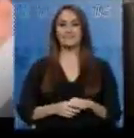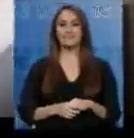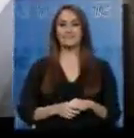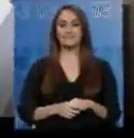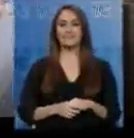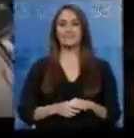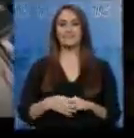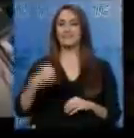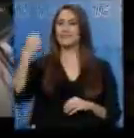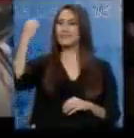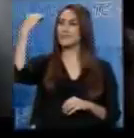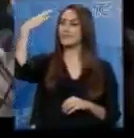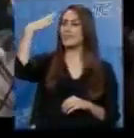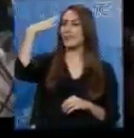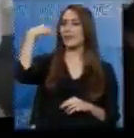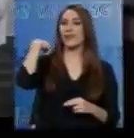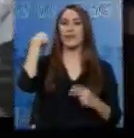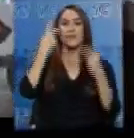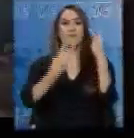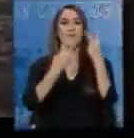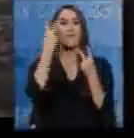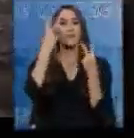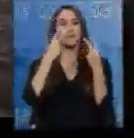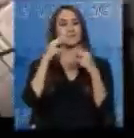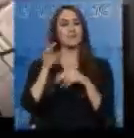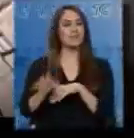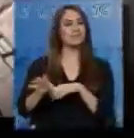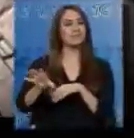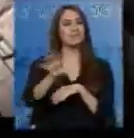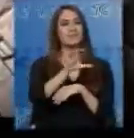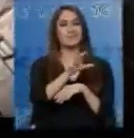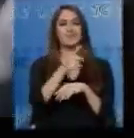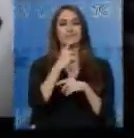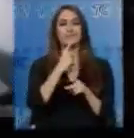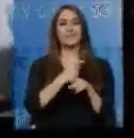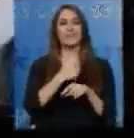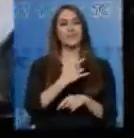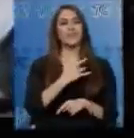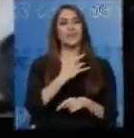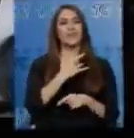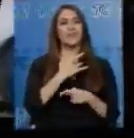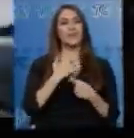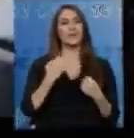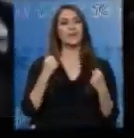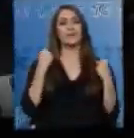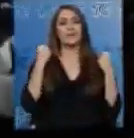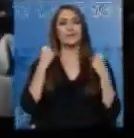Tomar el sol, pasear por sus plazas, es muy relajante.